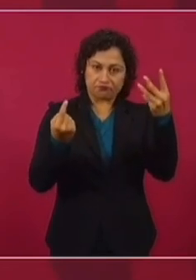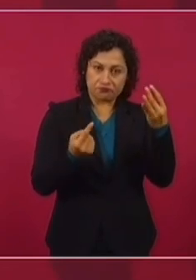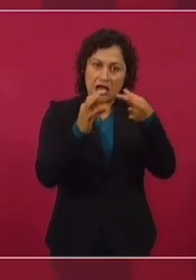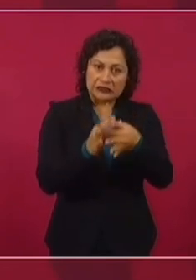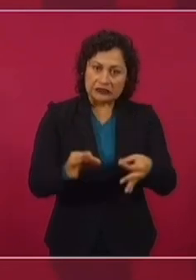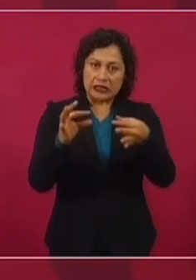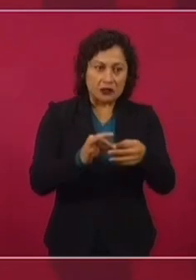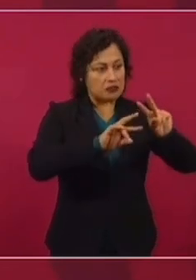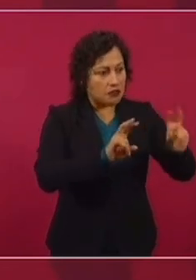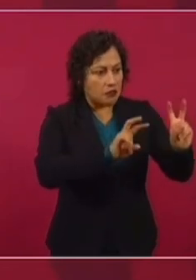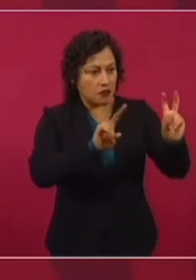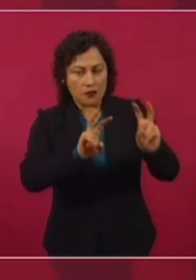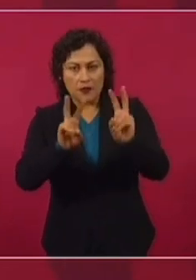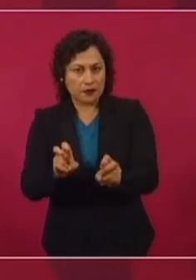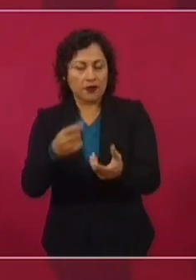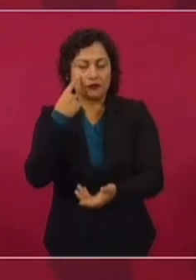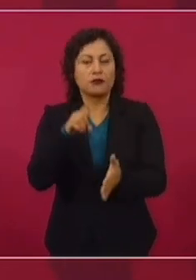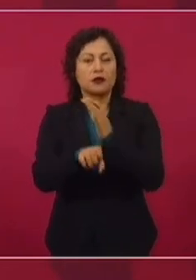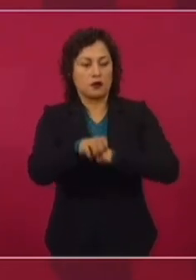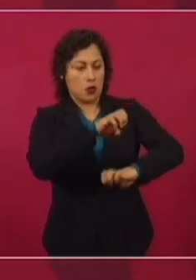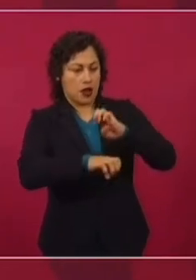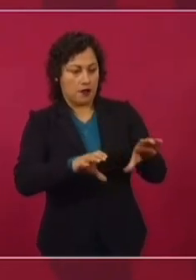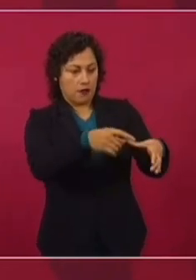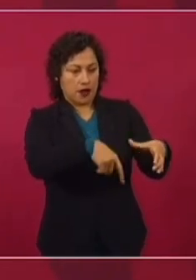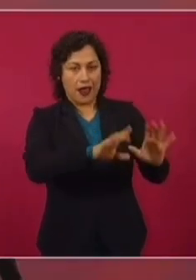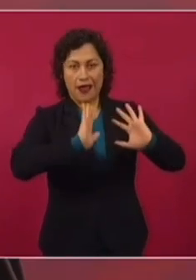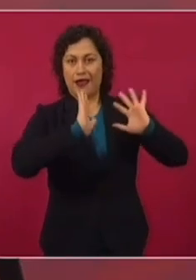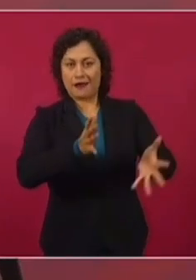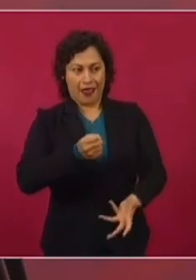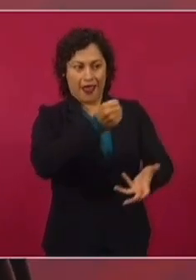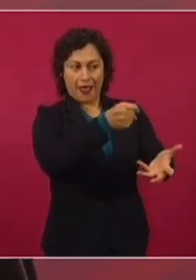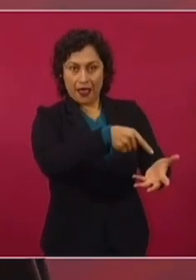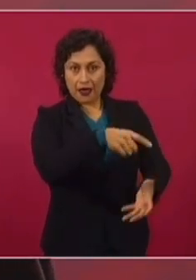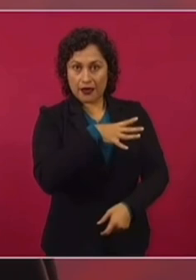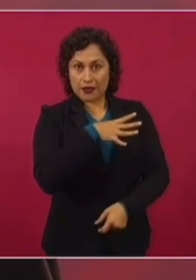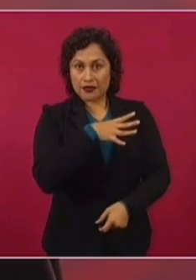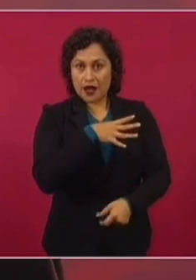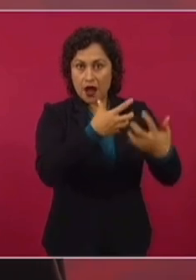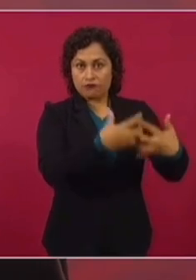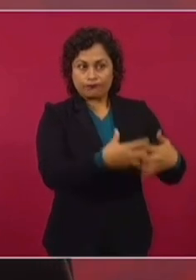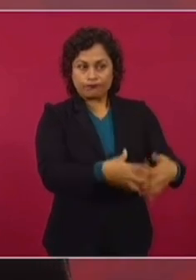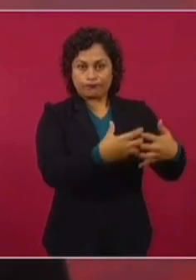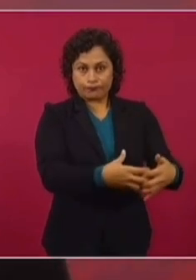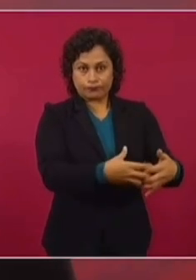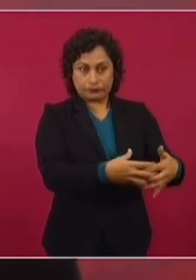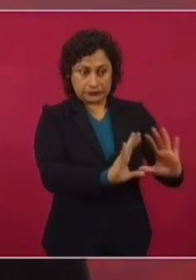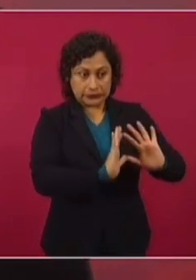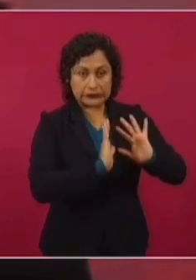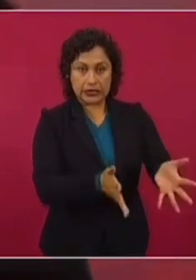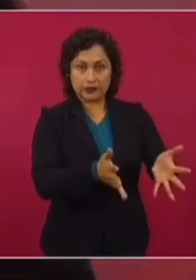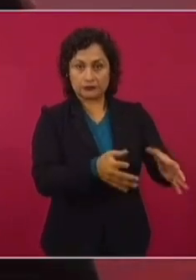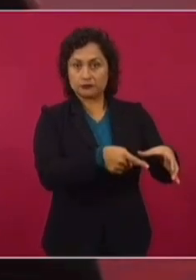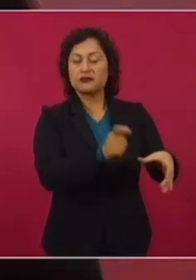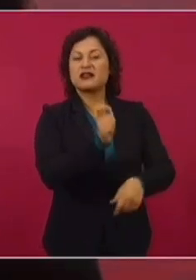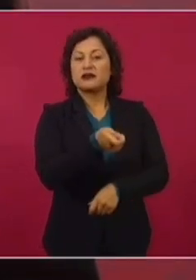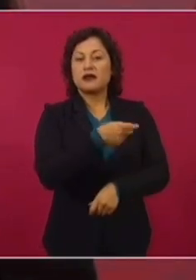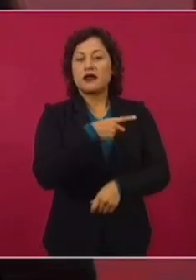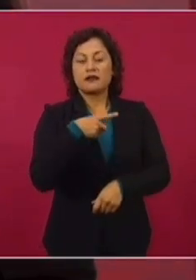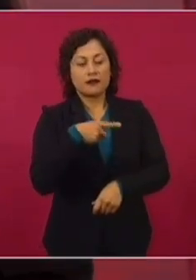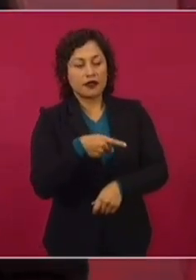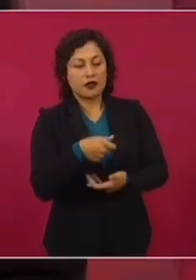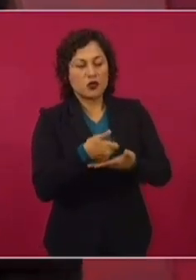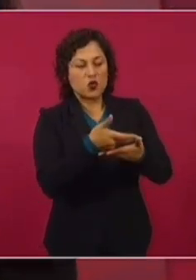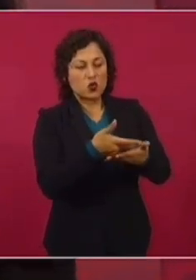caso por caso. Si ya una empresa tiene una inversión, ya hay una planta, pues hay que buscar la forma de